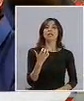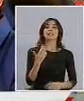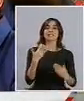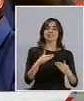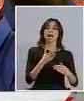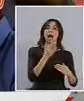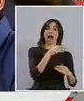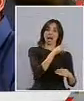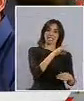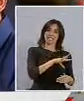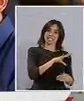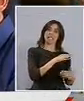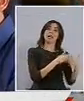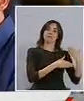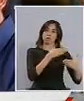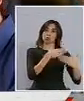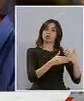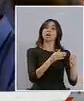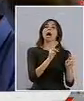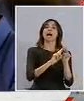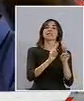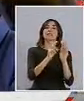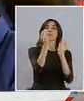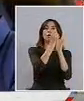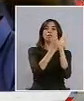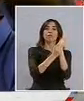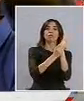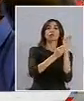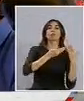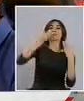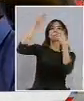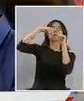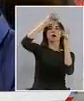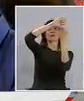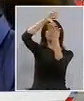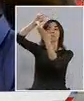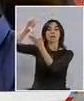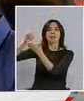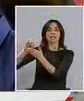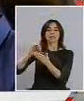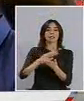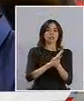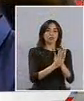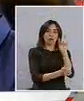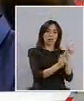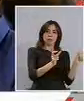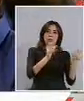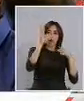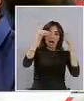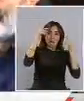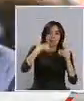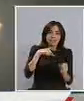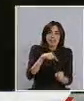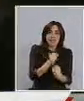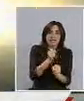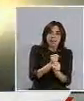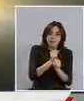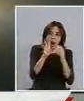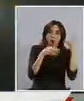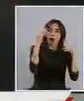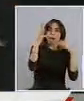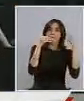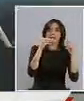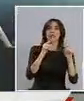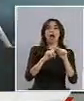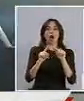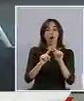funcionando en Chile, se producía mucha animación de servicios para el extranjero y todos aprendían en el trabajo mismo. Otro de